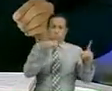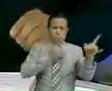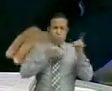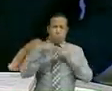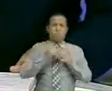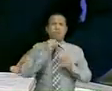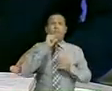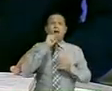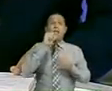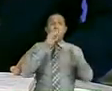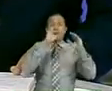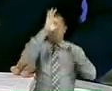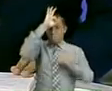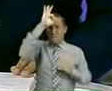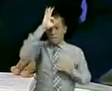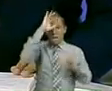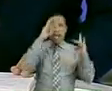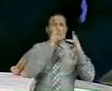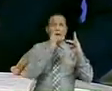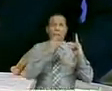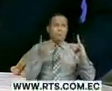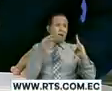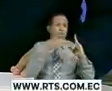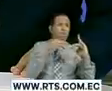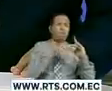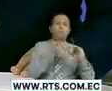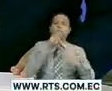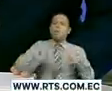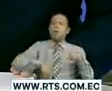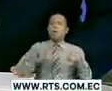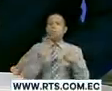últimas resoluciones del COE Nacional.